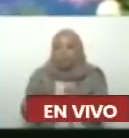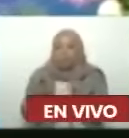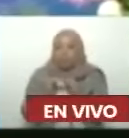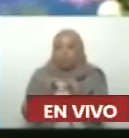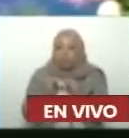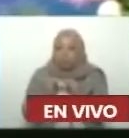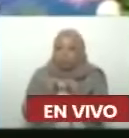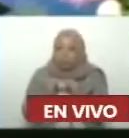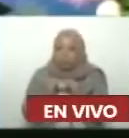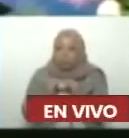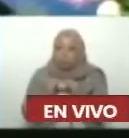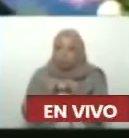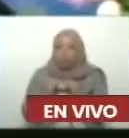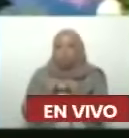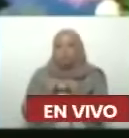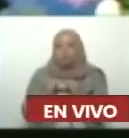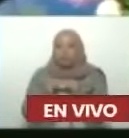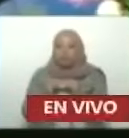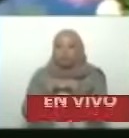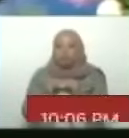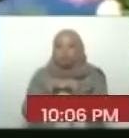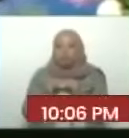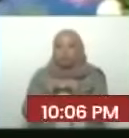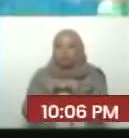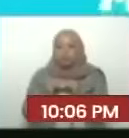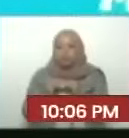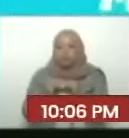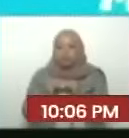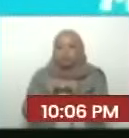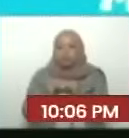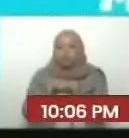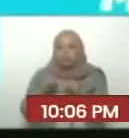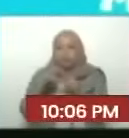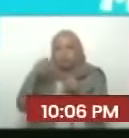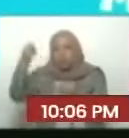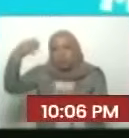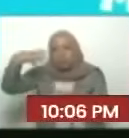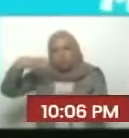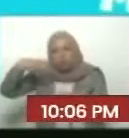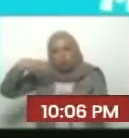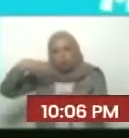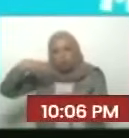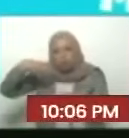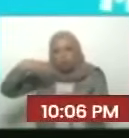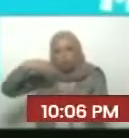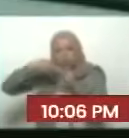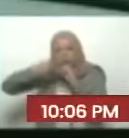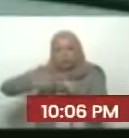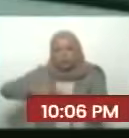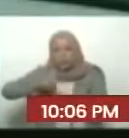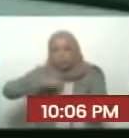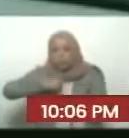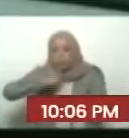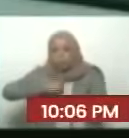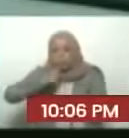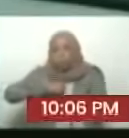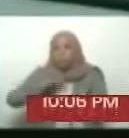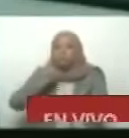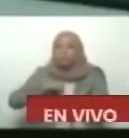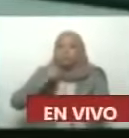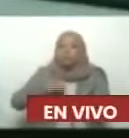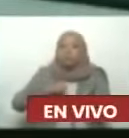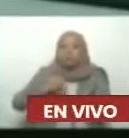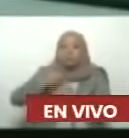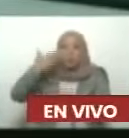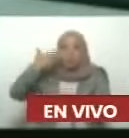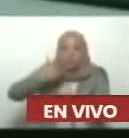techos. Oye. Sí. Y no se derriten con el sol. Aguantan. Estas